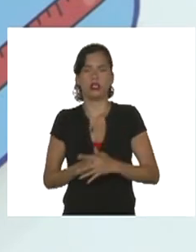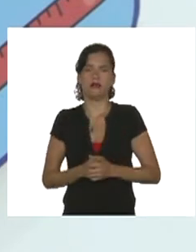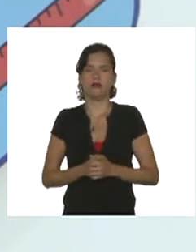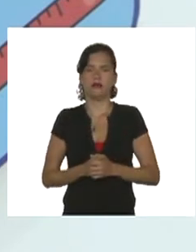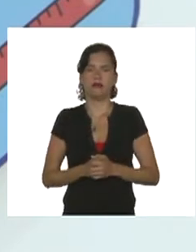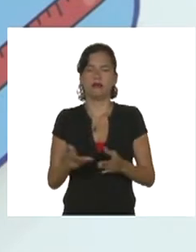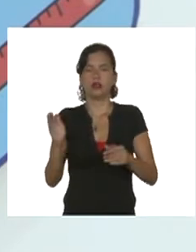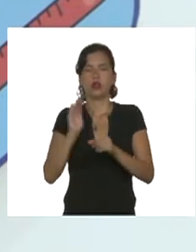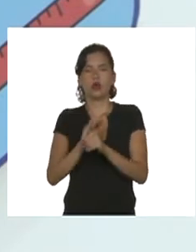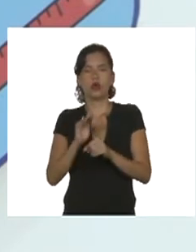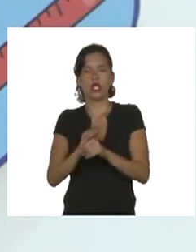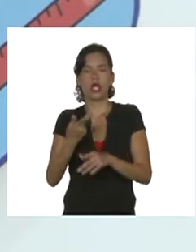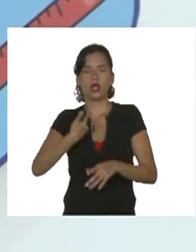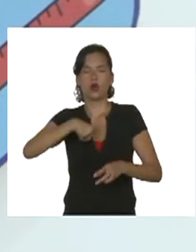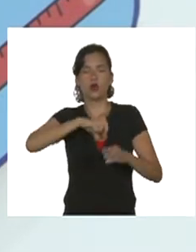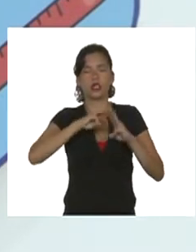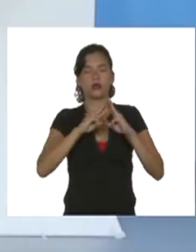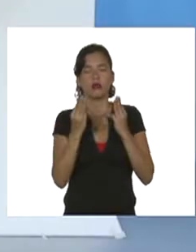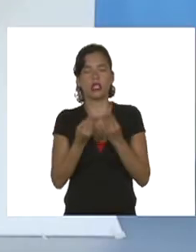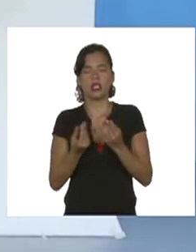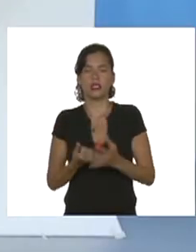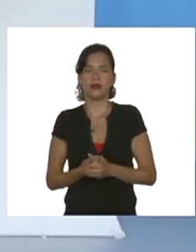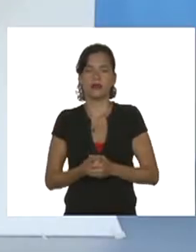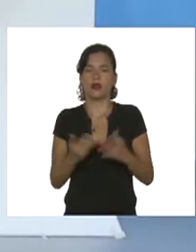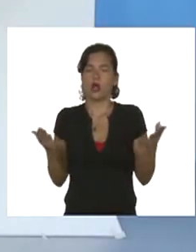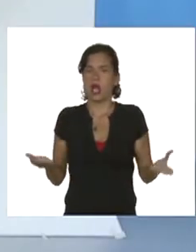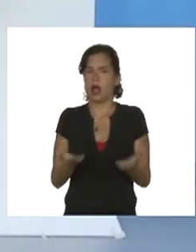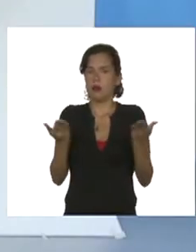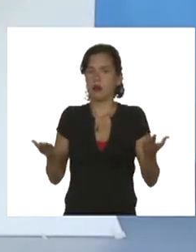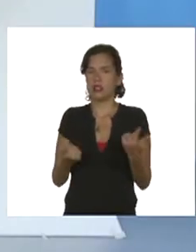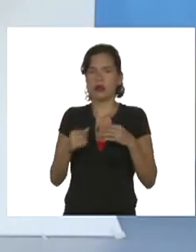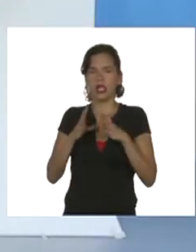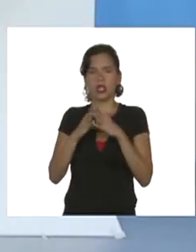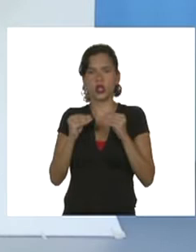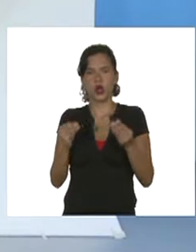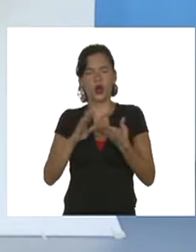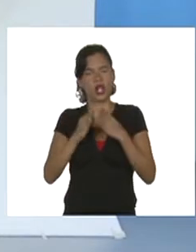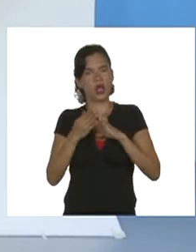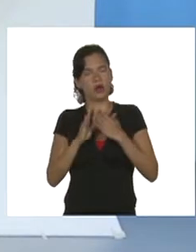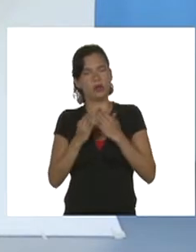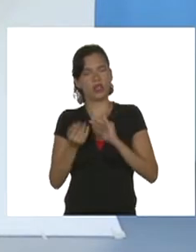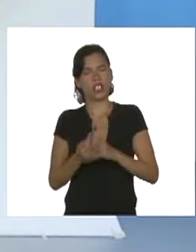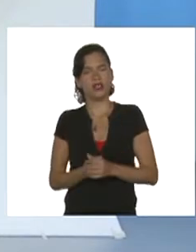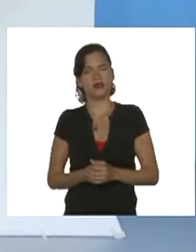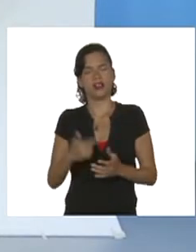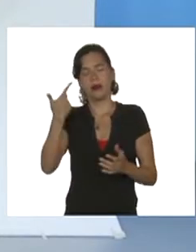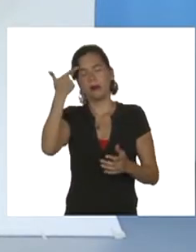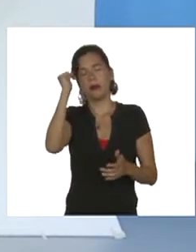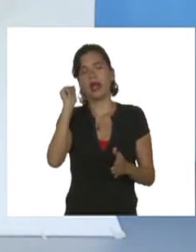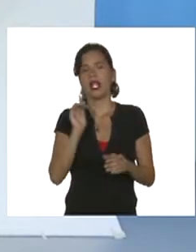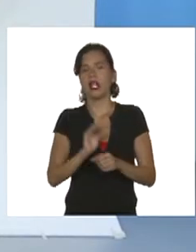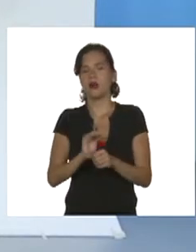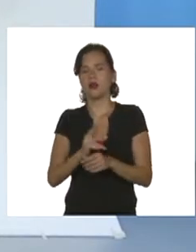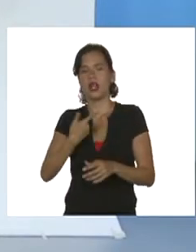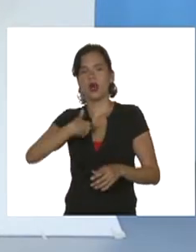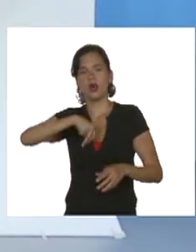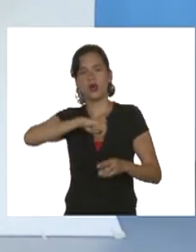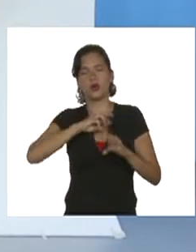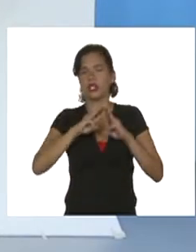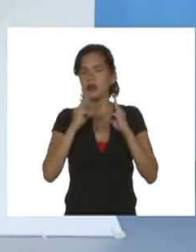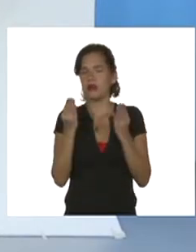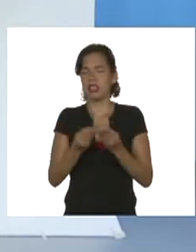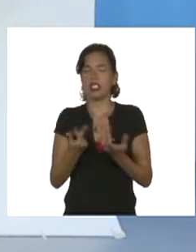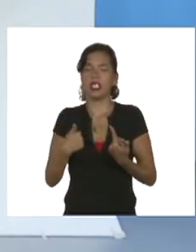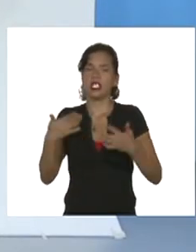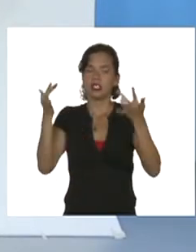esas, cuidar y proteger nuestro planeta. Entonces, a motivar todos, la comunidad y el sector, para el cuidado de nuestro planeta. Y